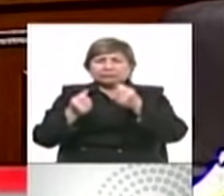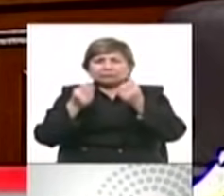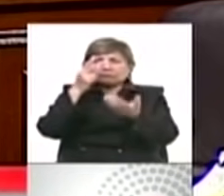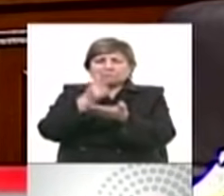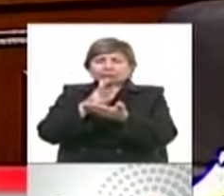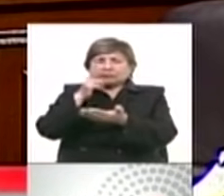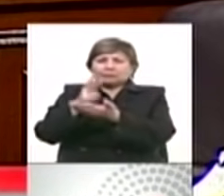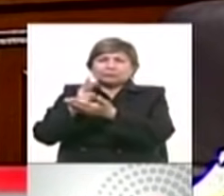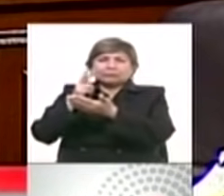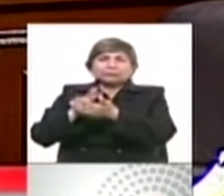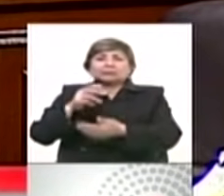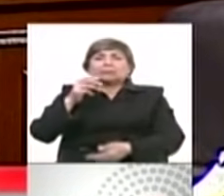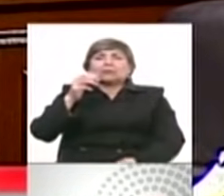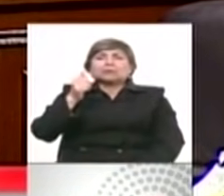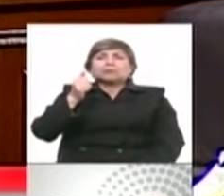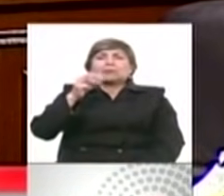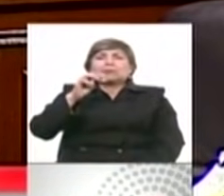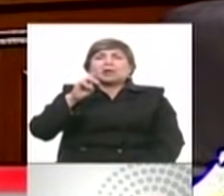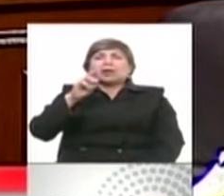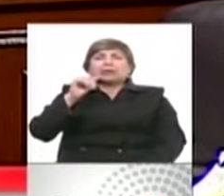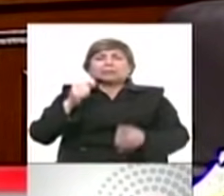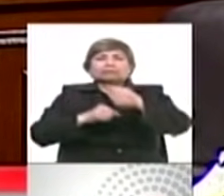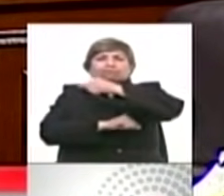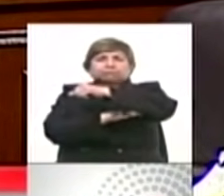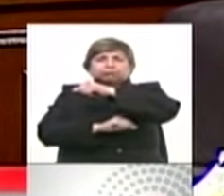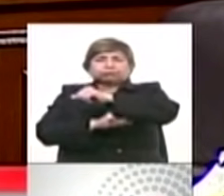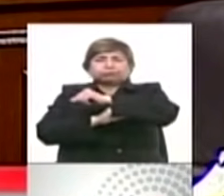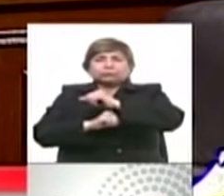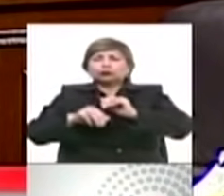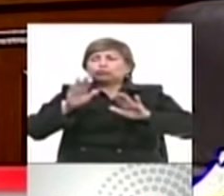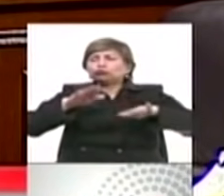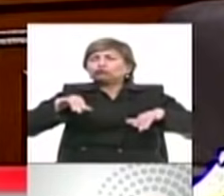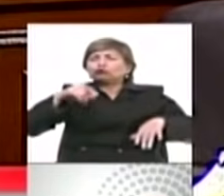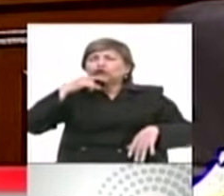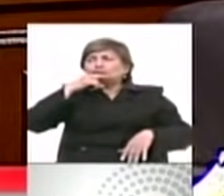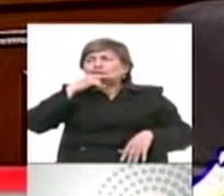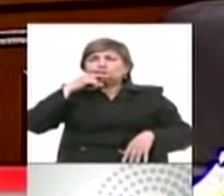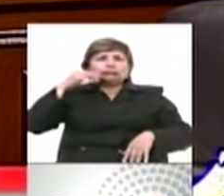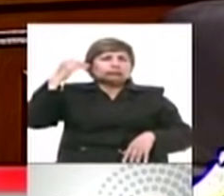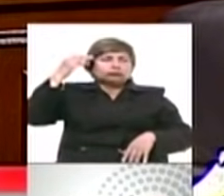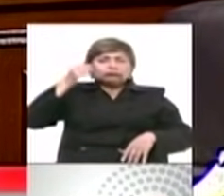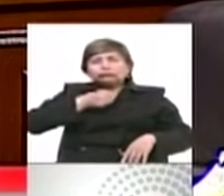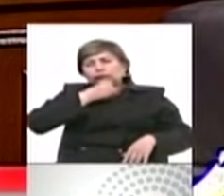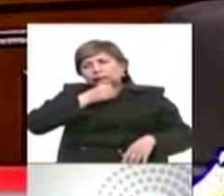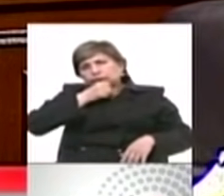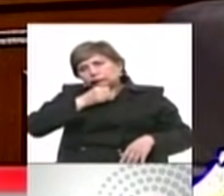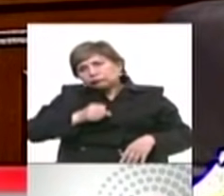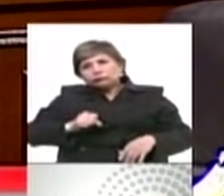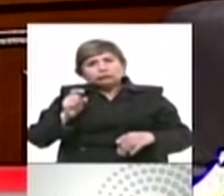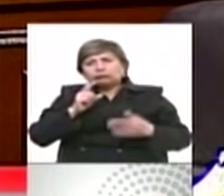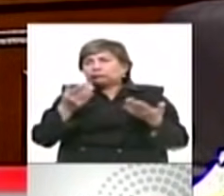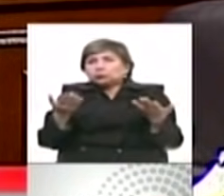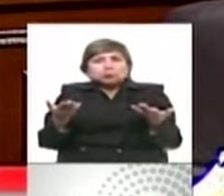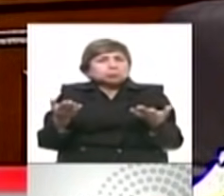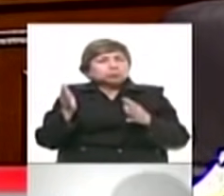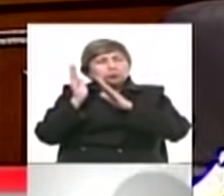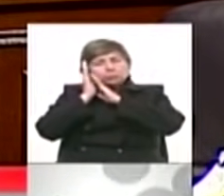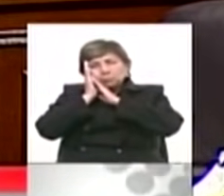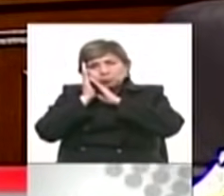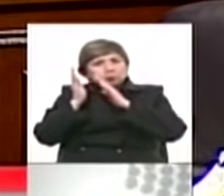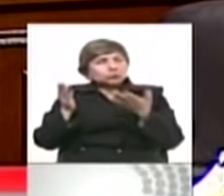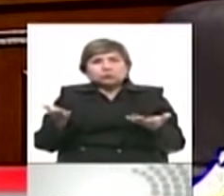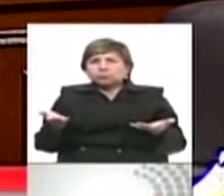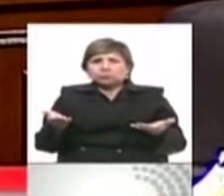pues, coincidentemente en esta segunda semana de representación, el día viernes pasado, he visitado la refinería de